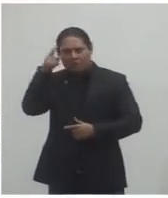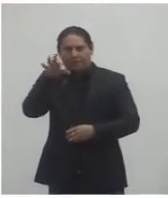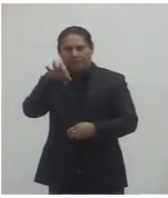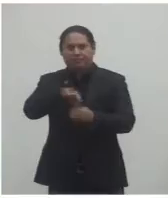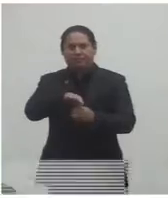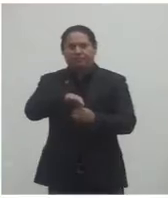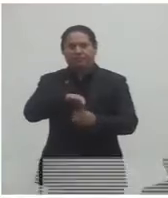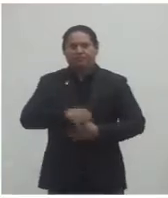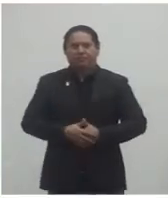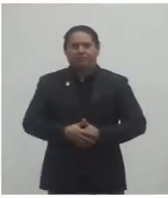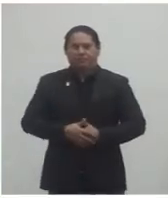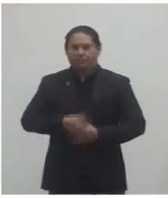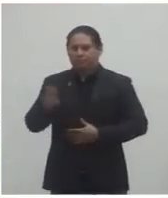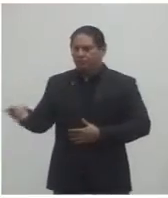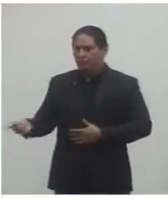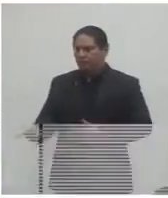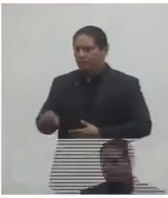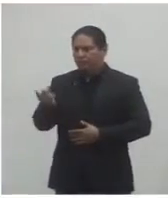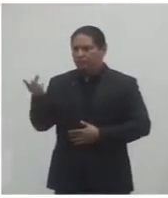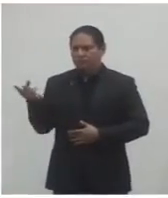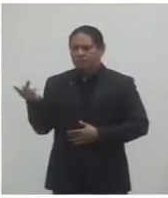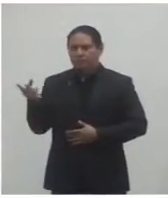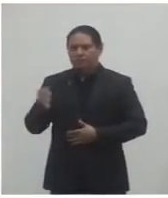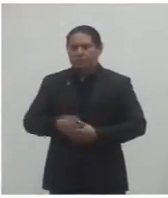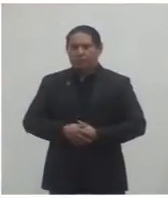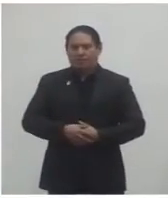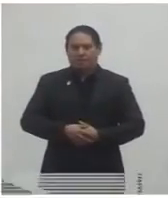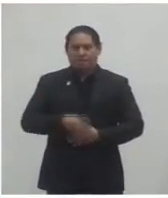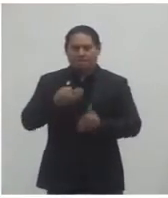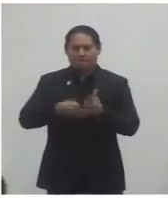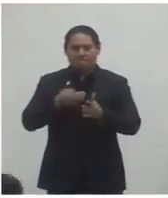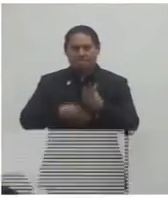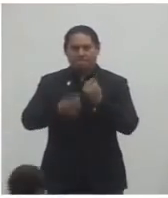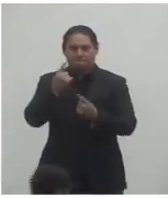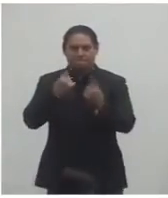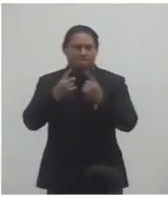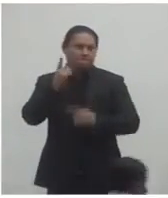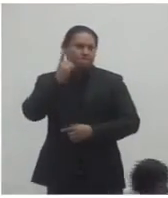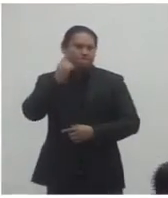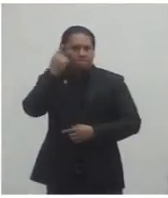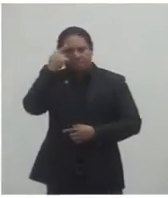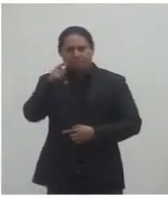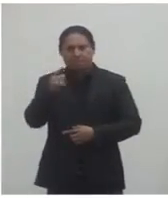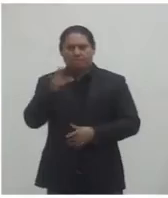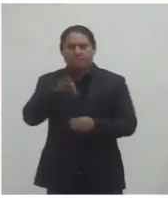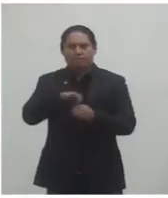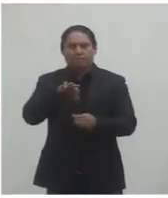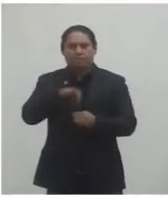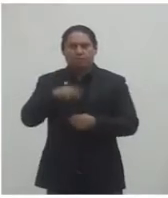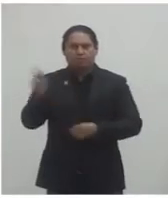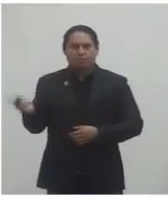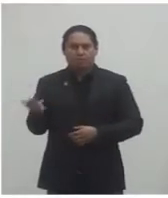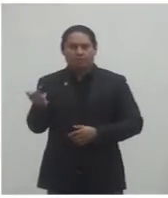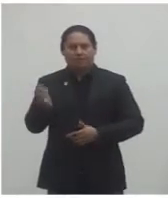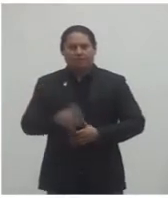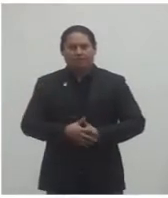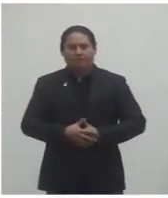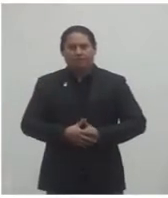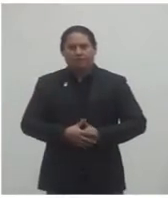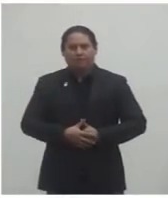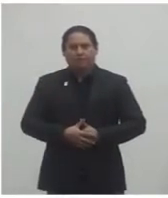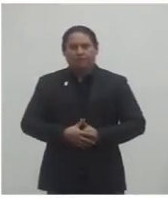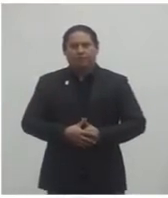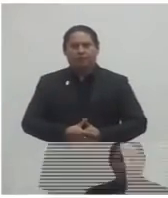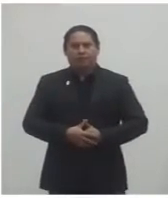voto. Se pregunta a la honorable asamblea si falta algún legislador por emitir su voto.